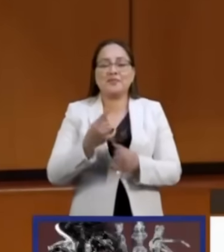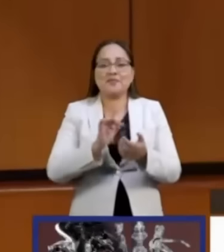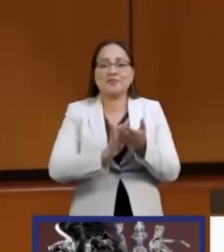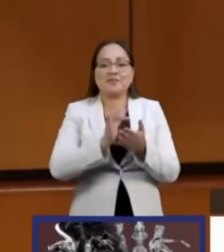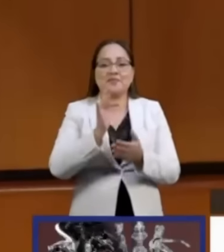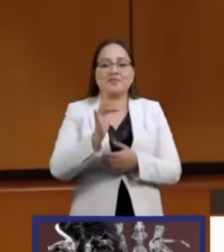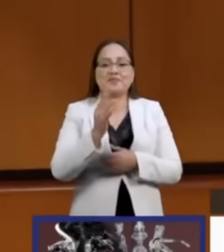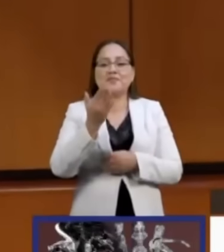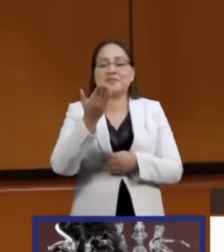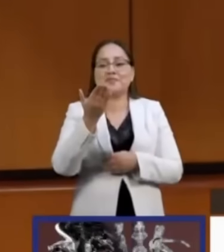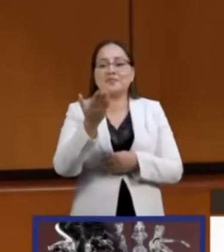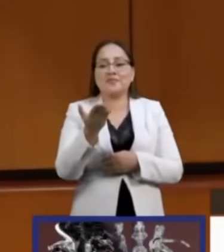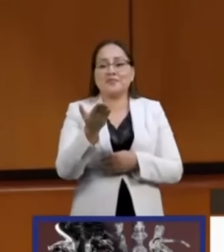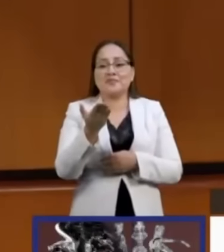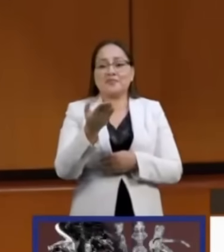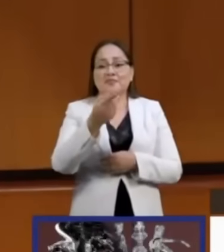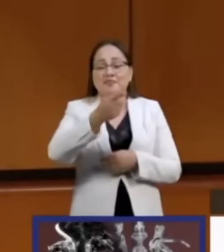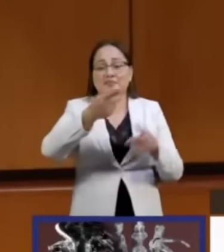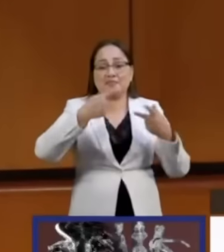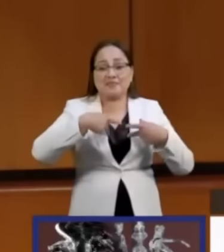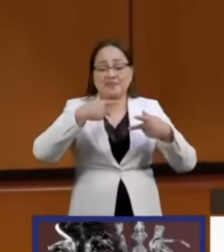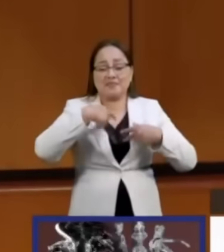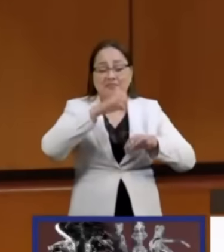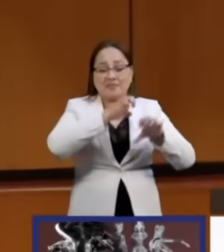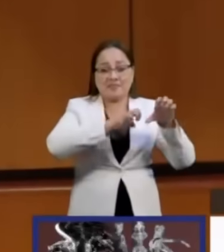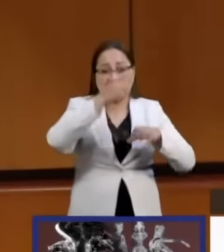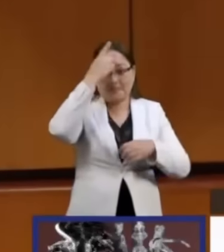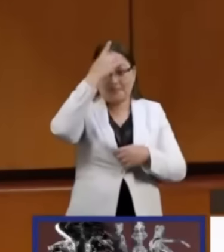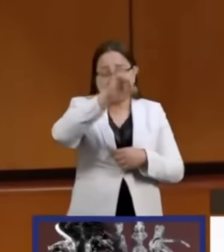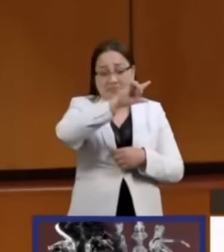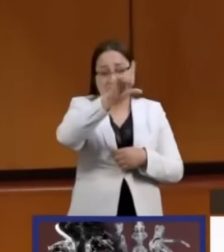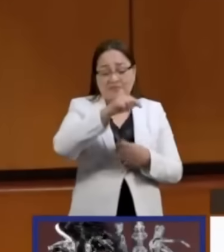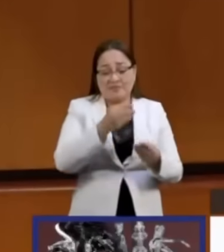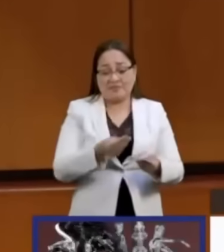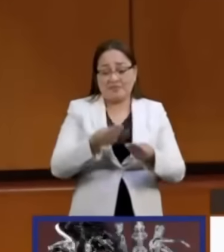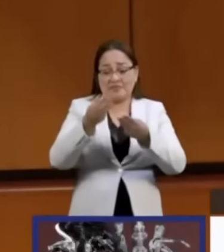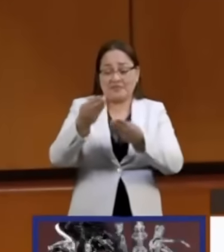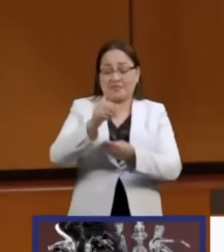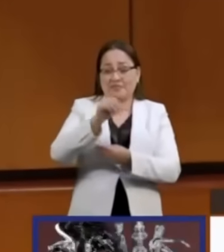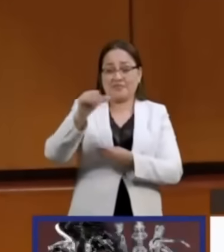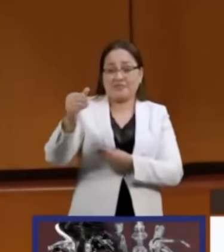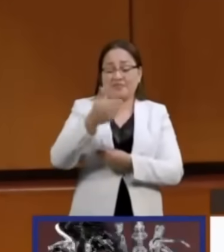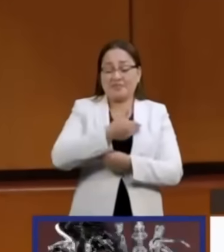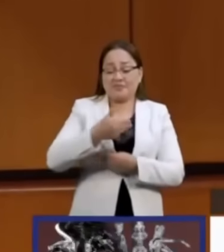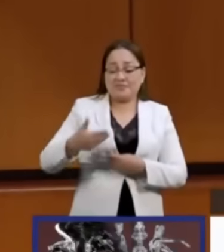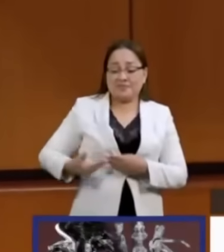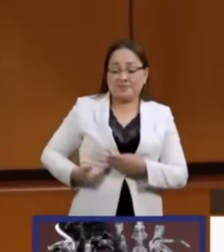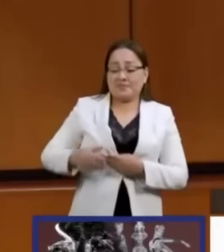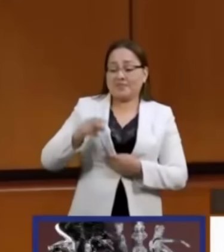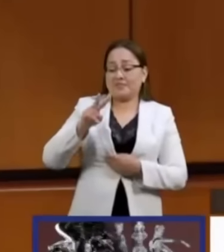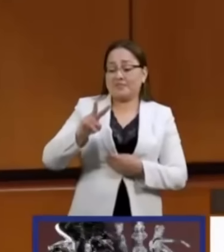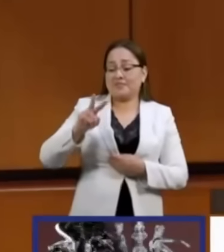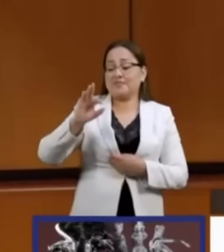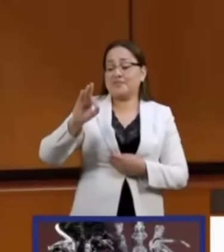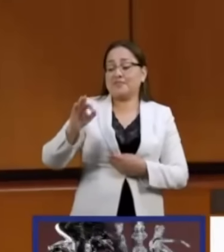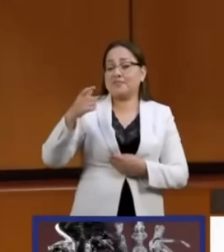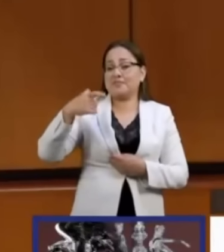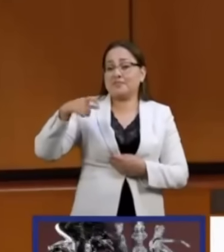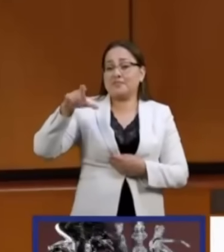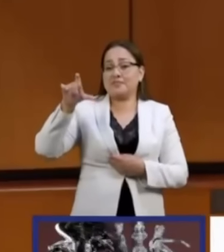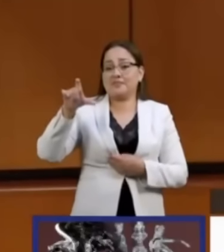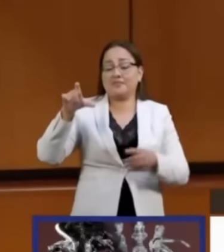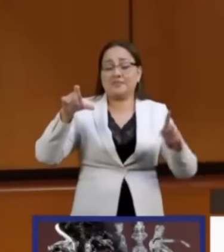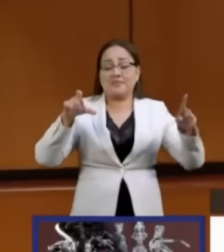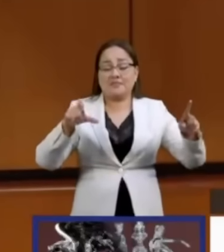préstamo millonario que pudo después entonces cederle la presidencia a Vicente Fox, el gerente de